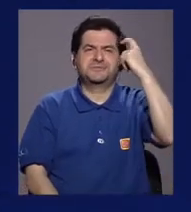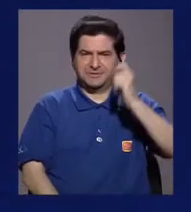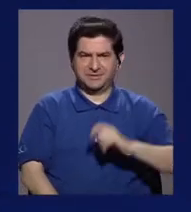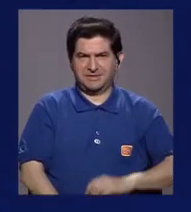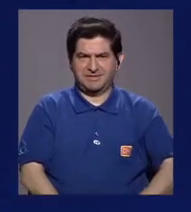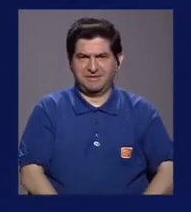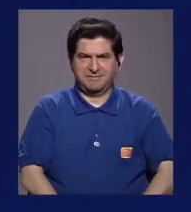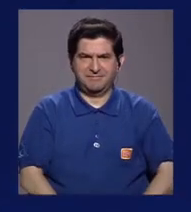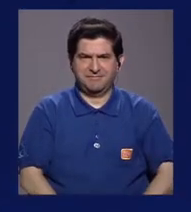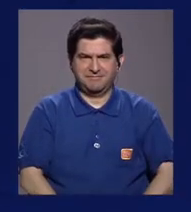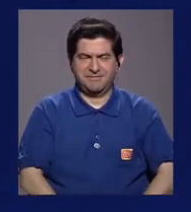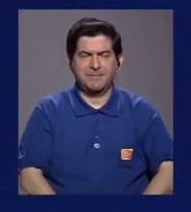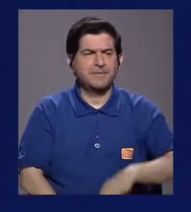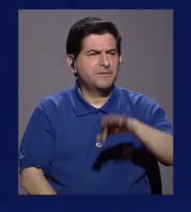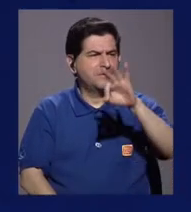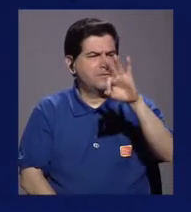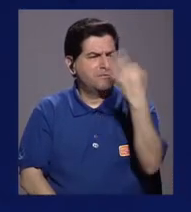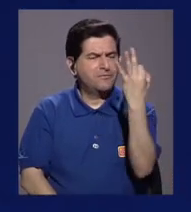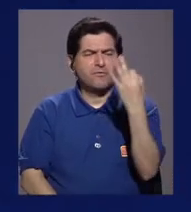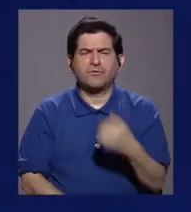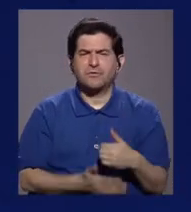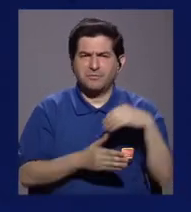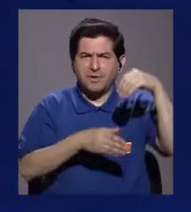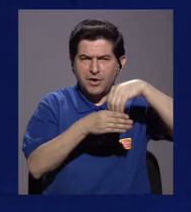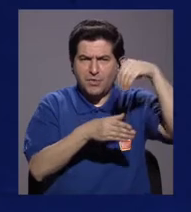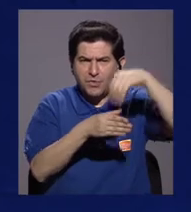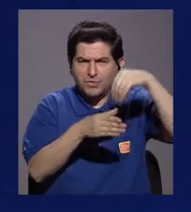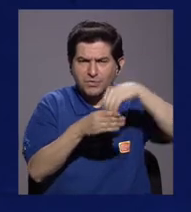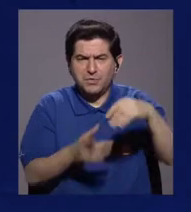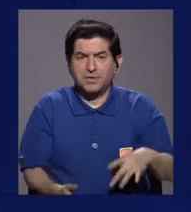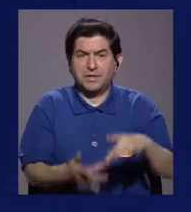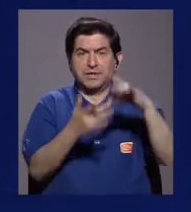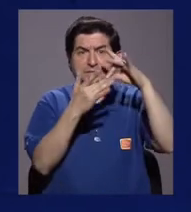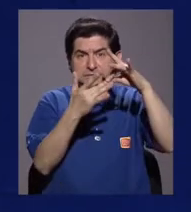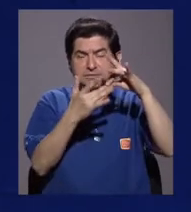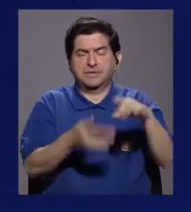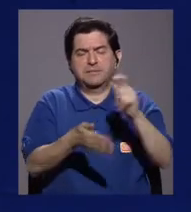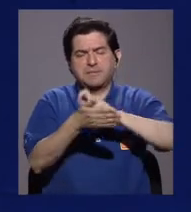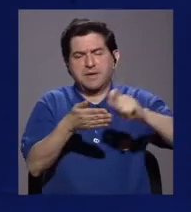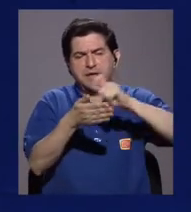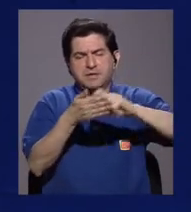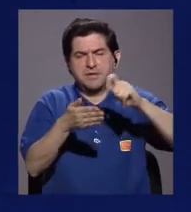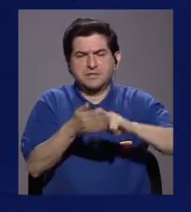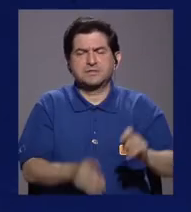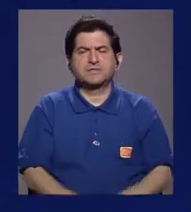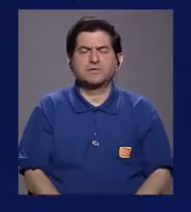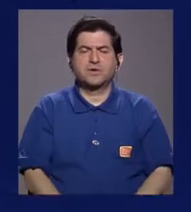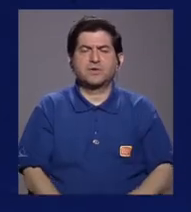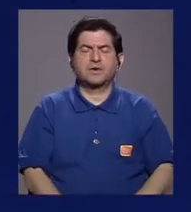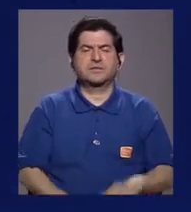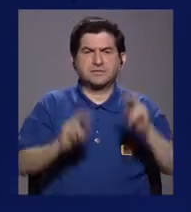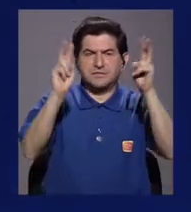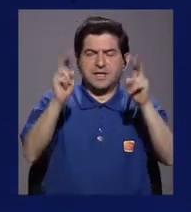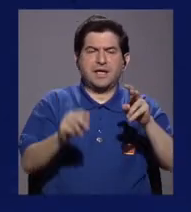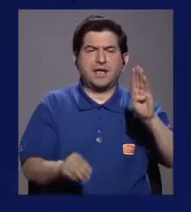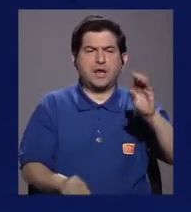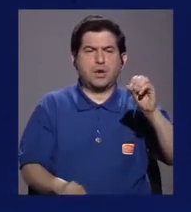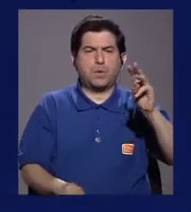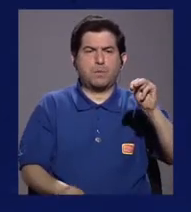yo pienso que la manera que han contribuido sobre todo los escritores del boom